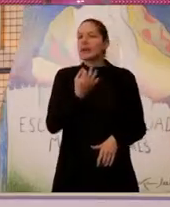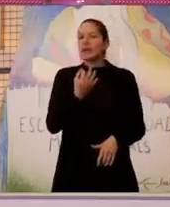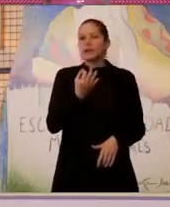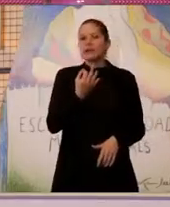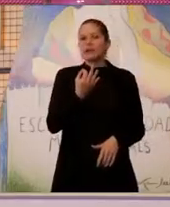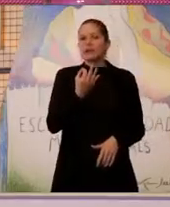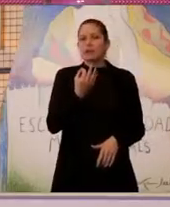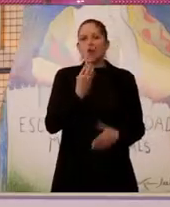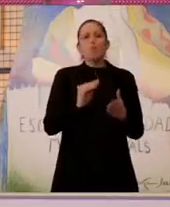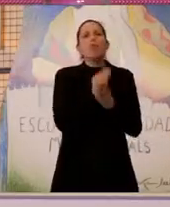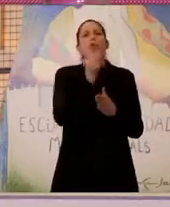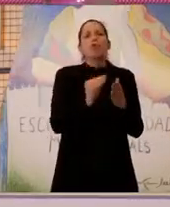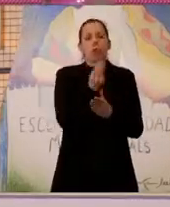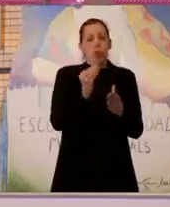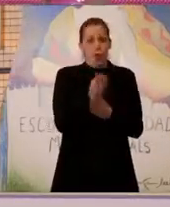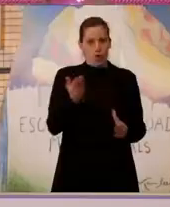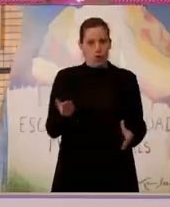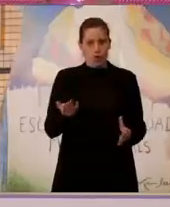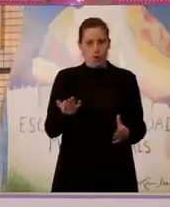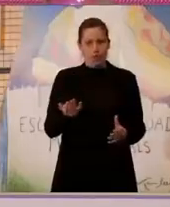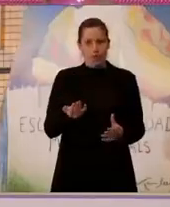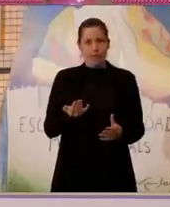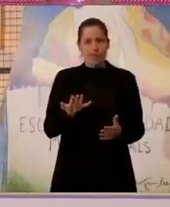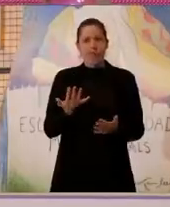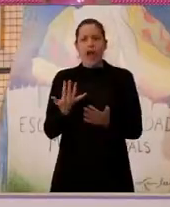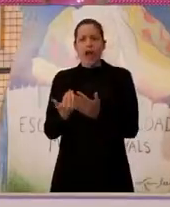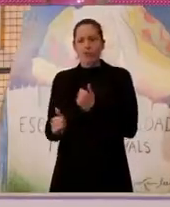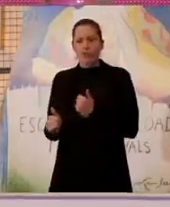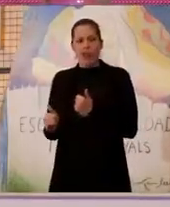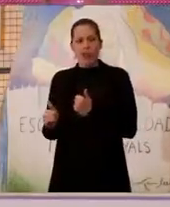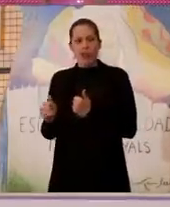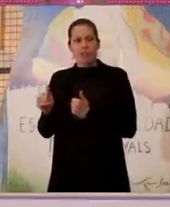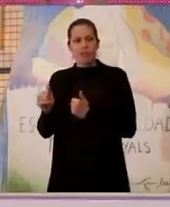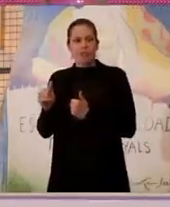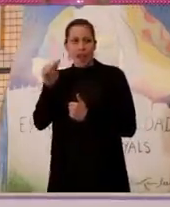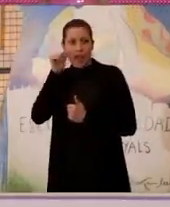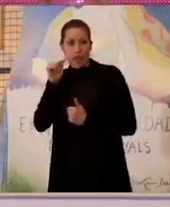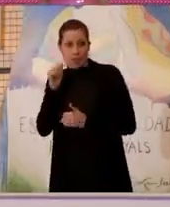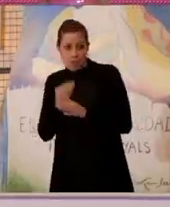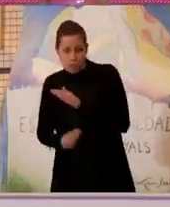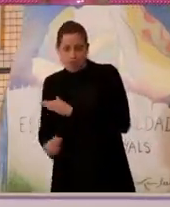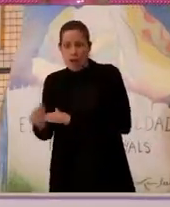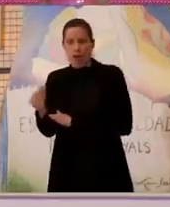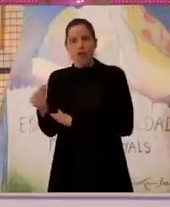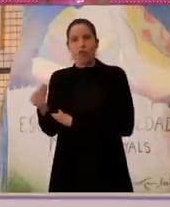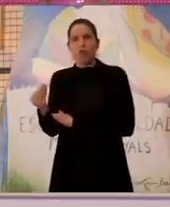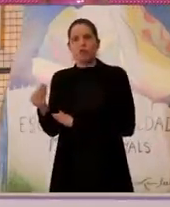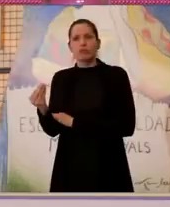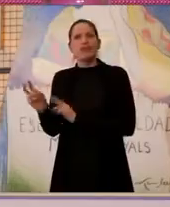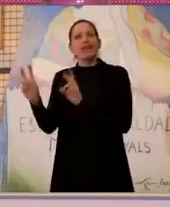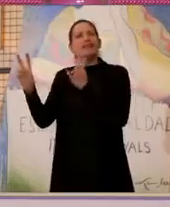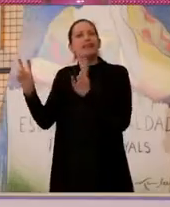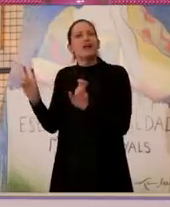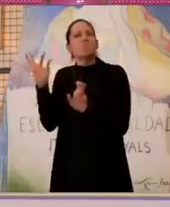la ha dejado como una cosa particular en manos de las mujeres la reproducción digamos dicho así